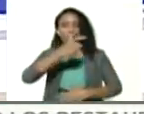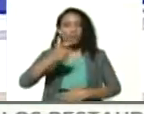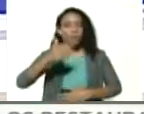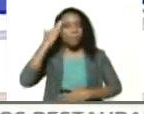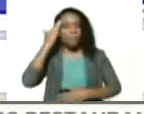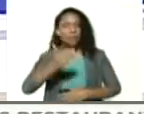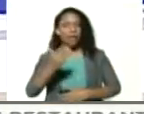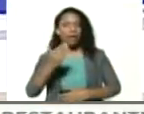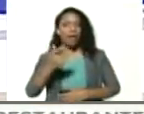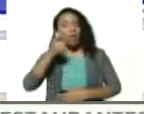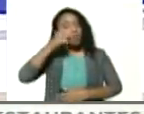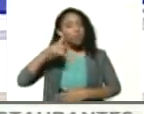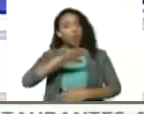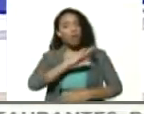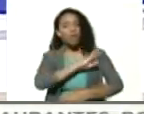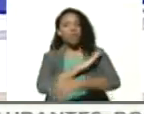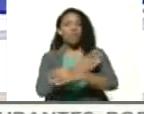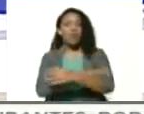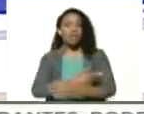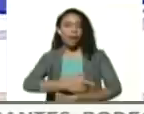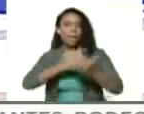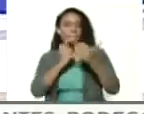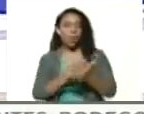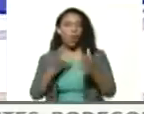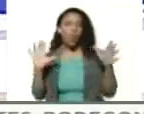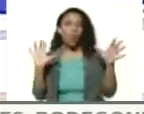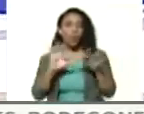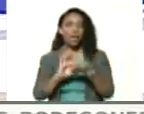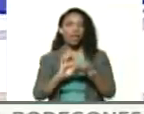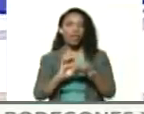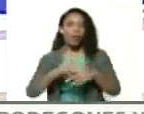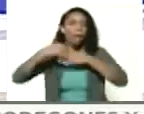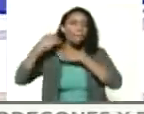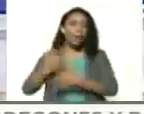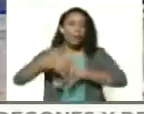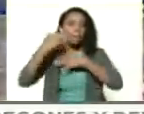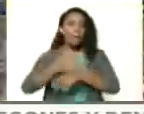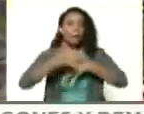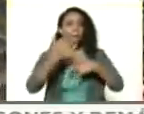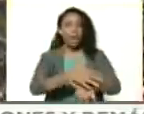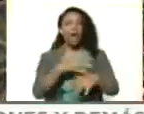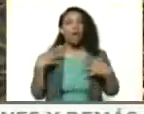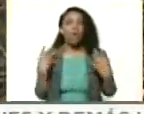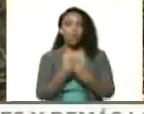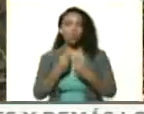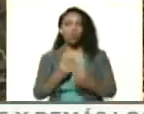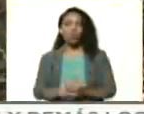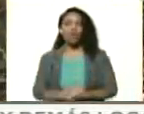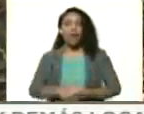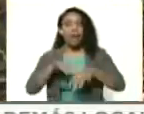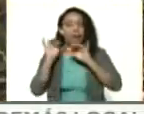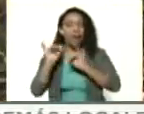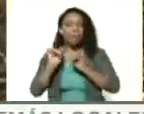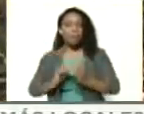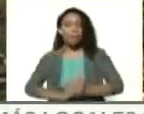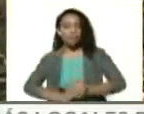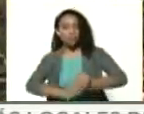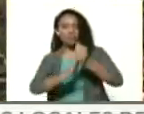cívico-militar. Pueblo y Fuerza Armada unidos, marchando juntos en la misma